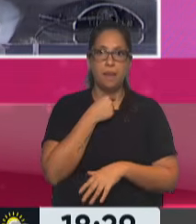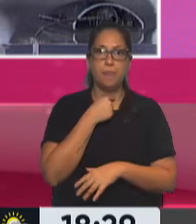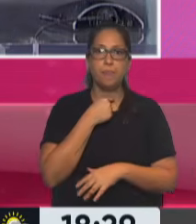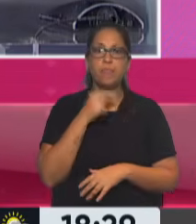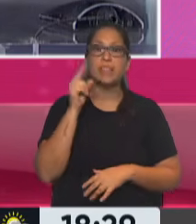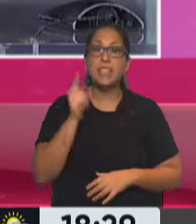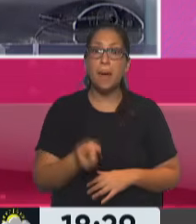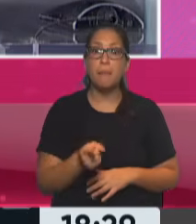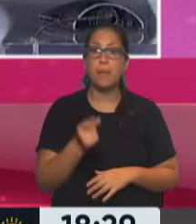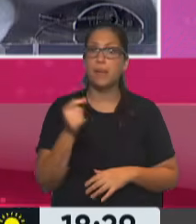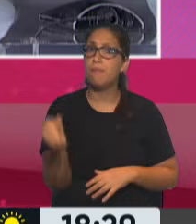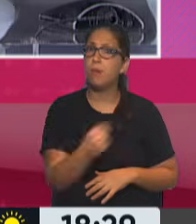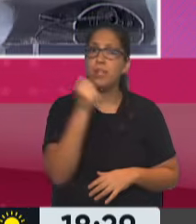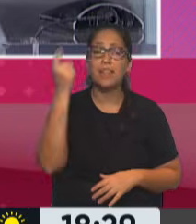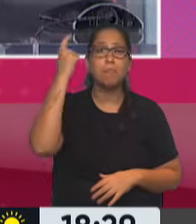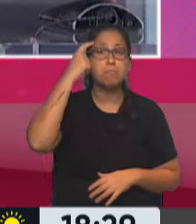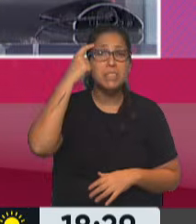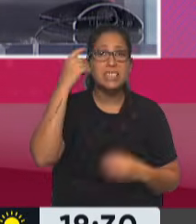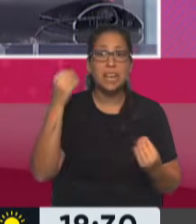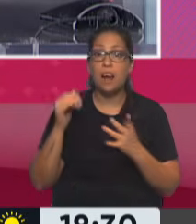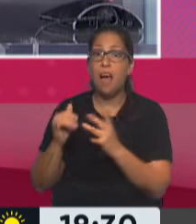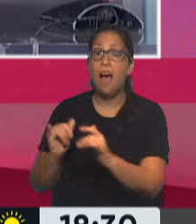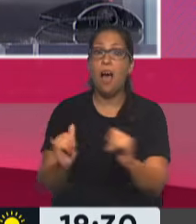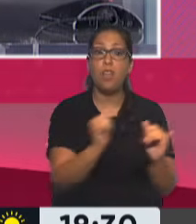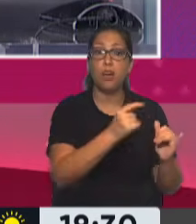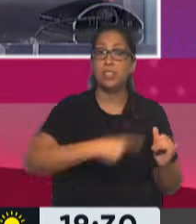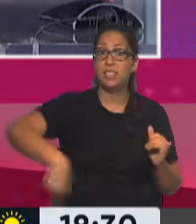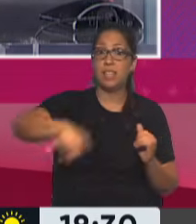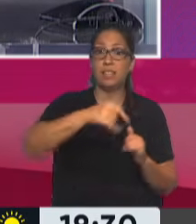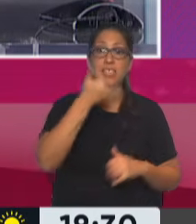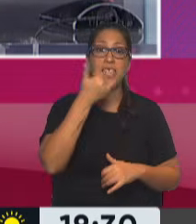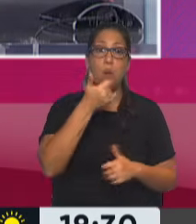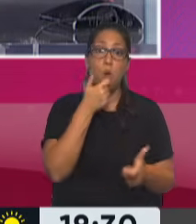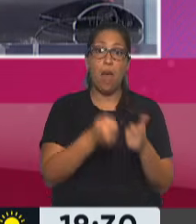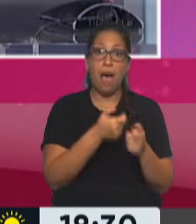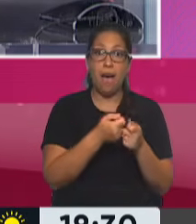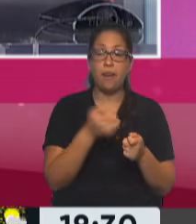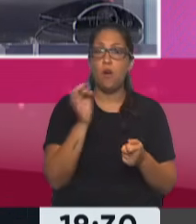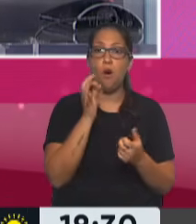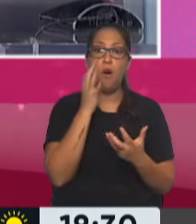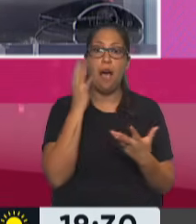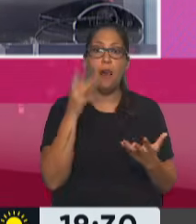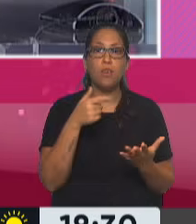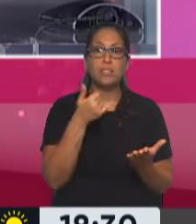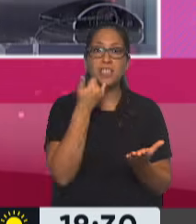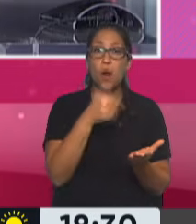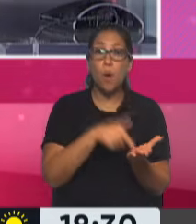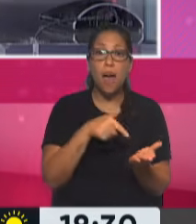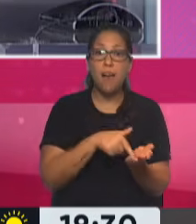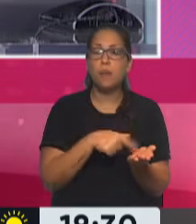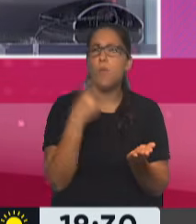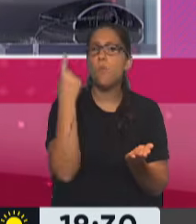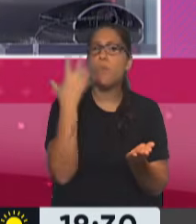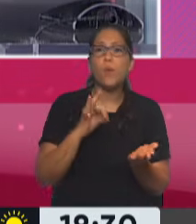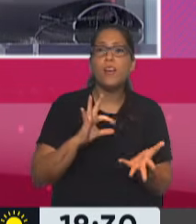pensar en los adolescentes de que el dispositivo tecnológico, un teléfono celular, en pocas palabras, es el único